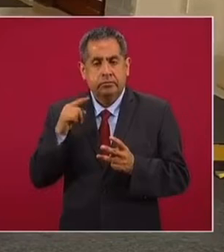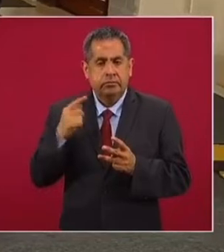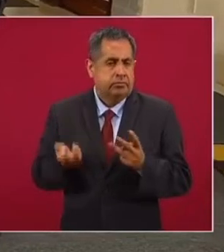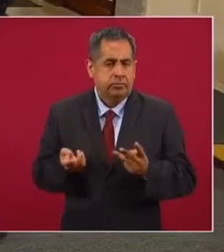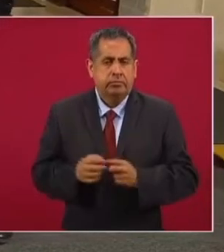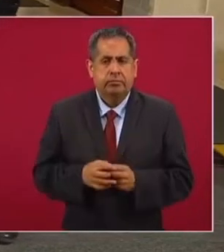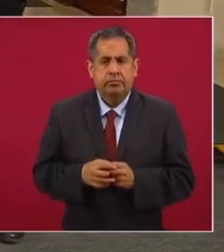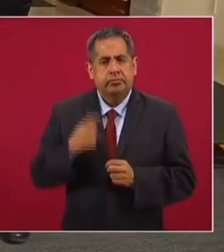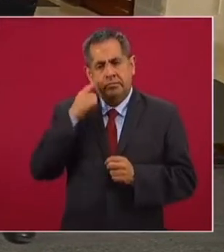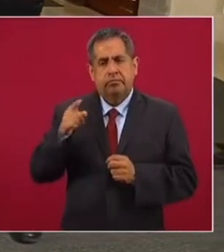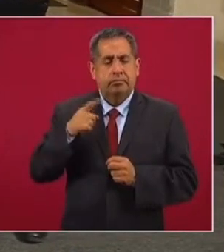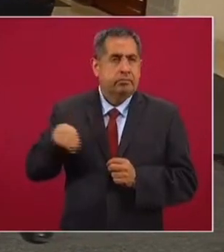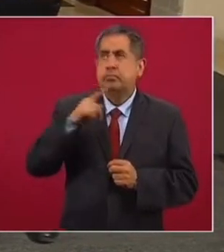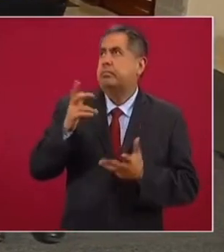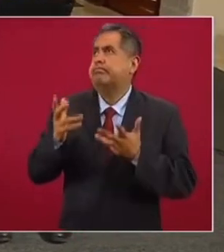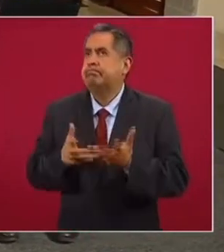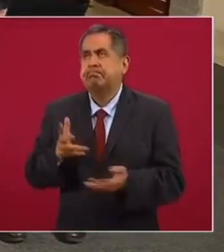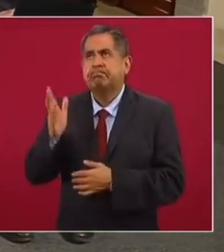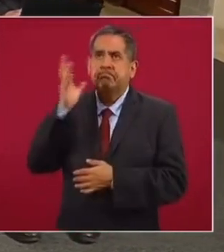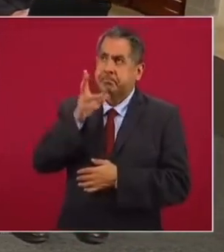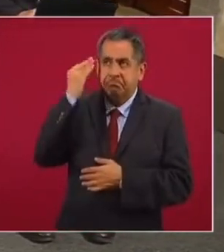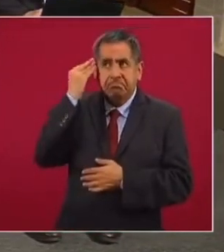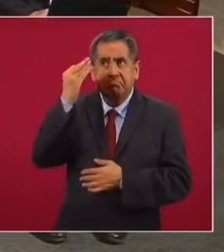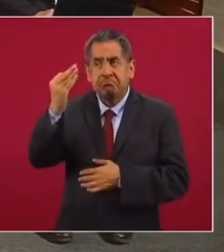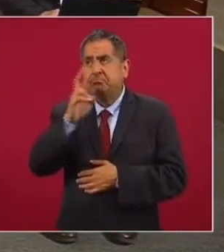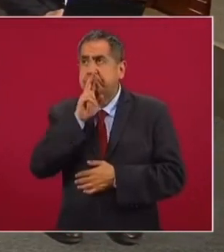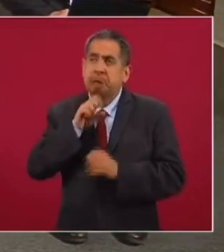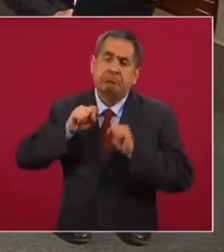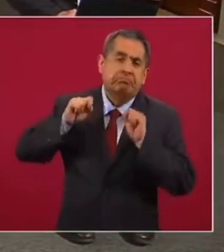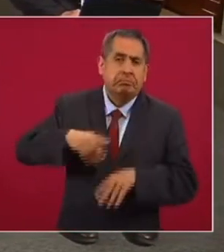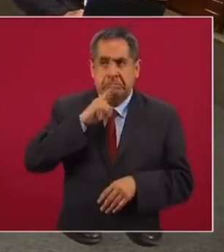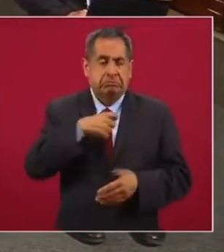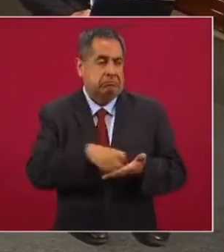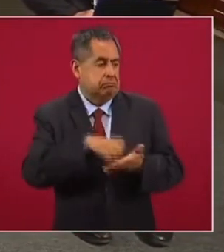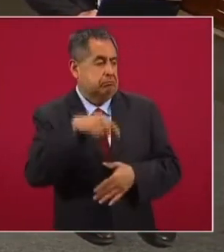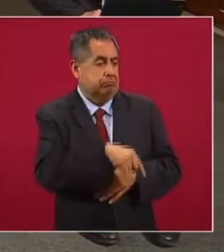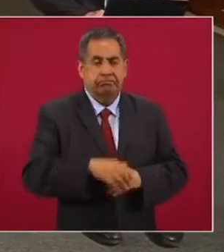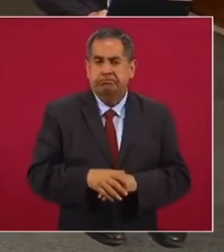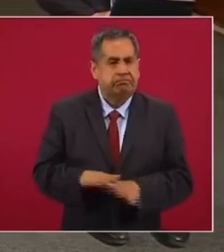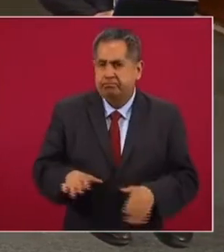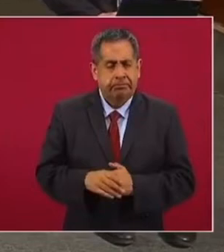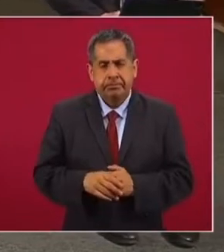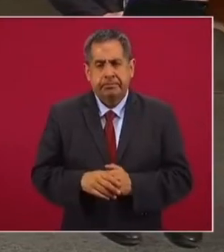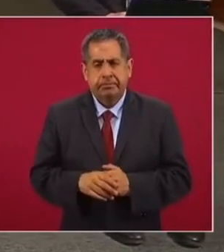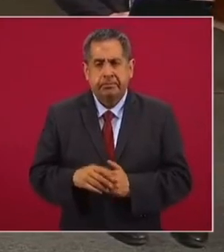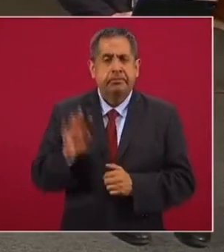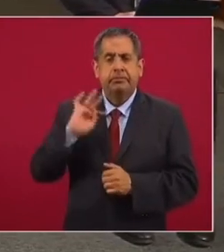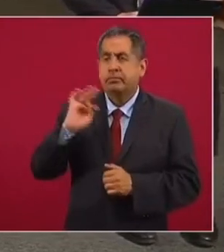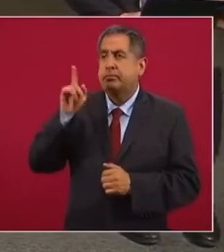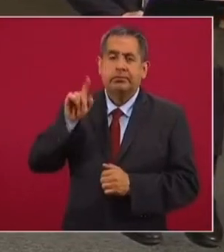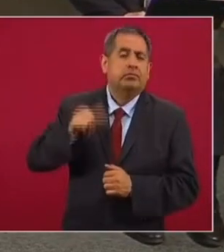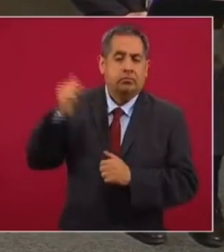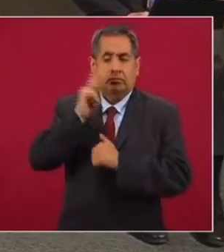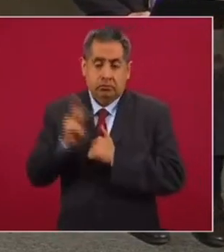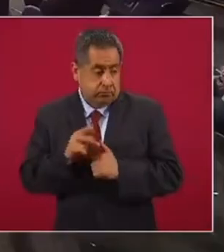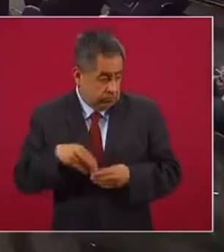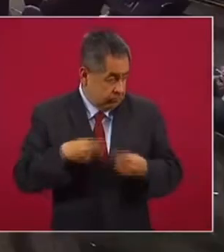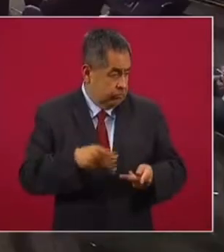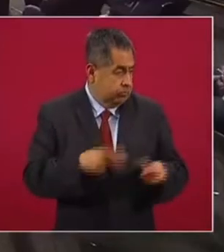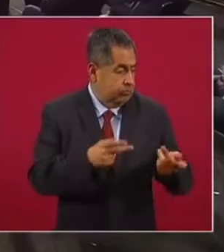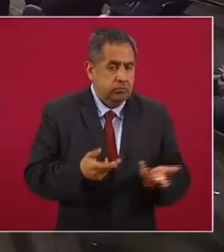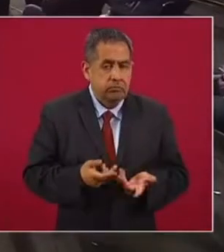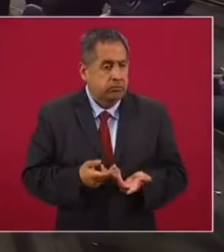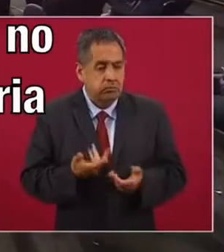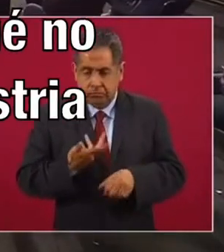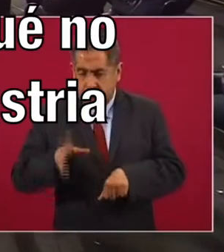qué? Para desalentar a las farmacéuticas extranjeras. Es decir, ¿cómo le voy a vender al gobierno de México si